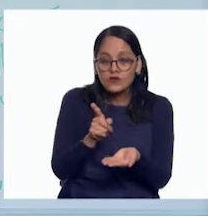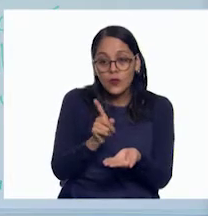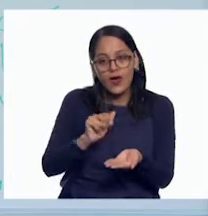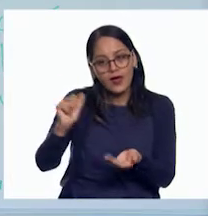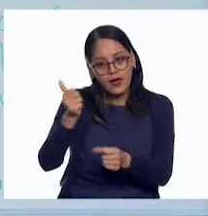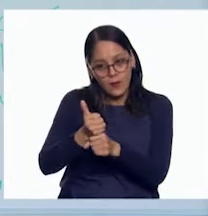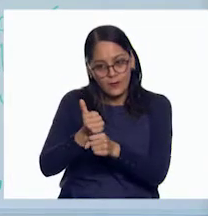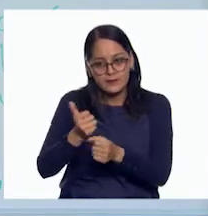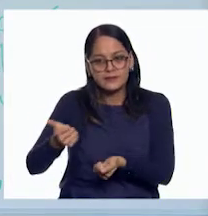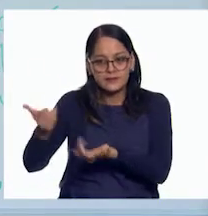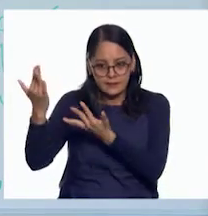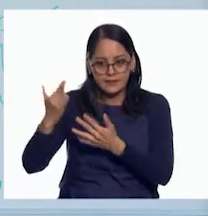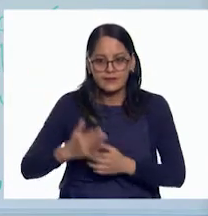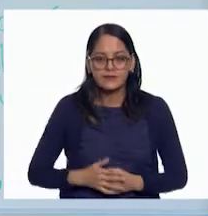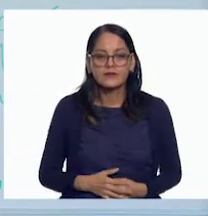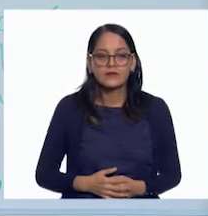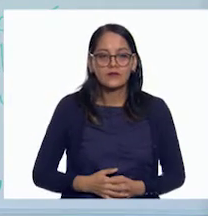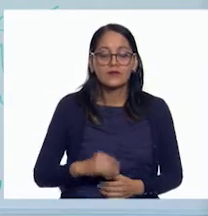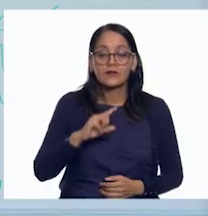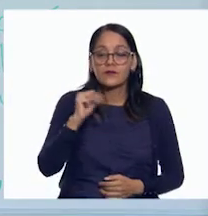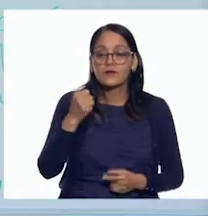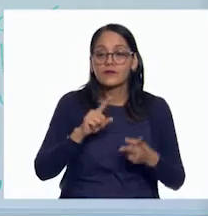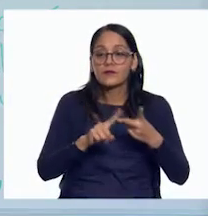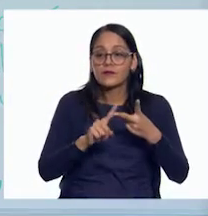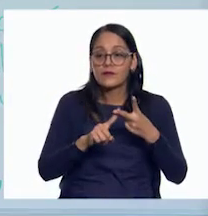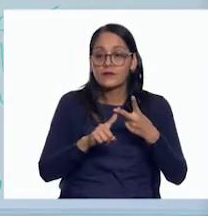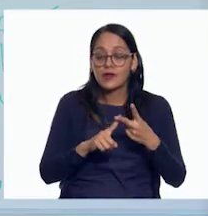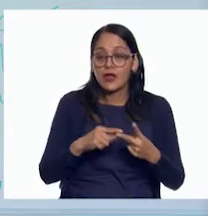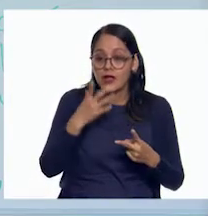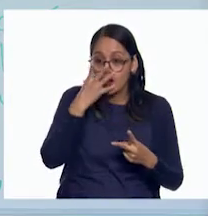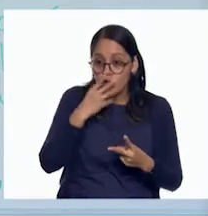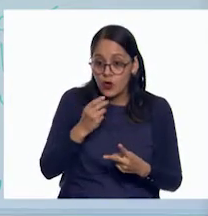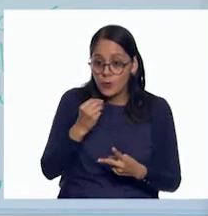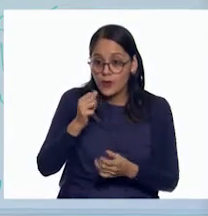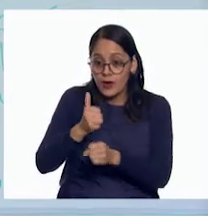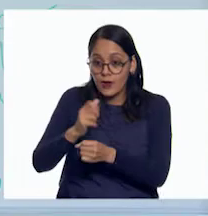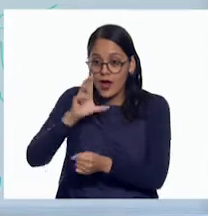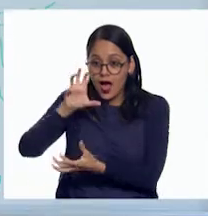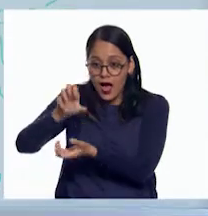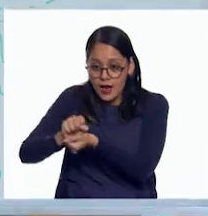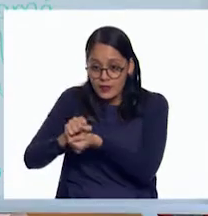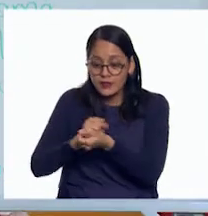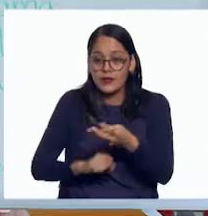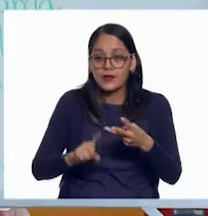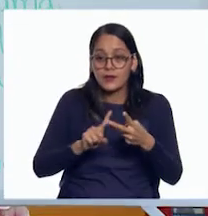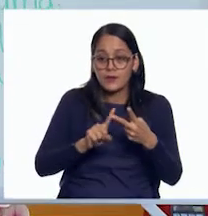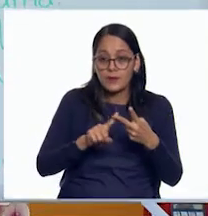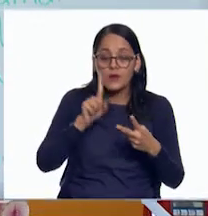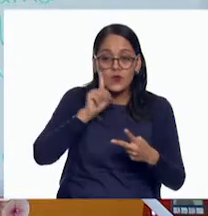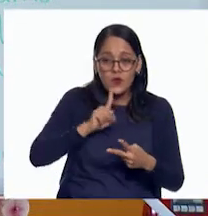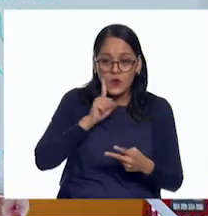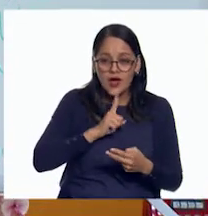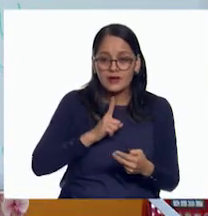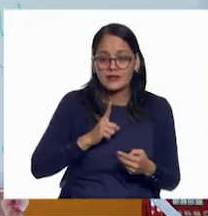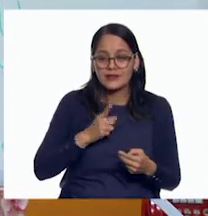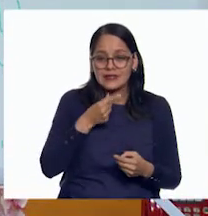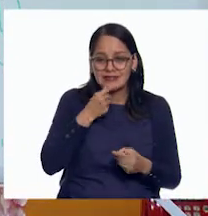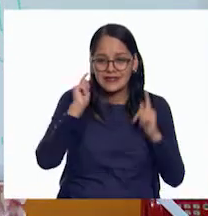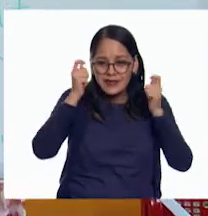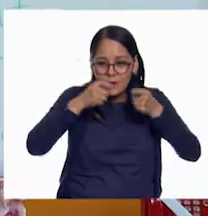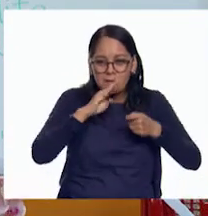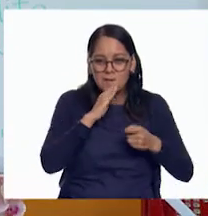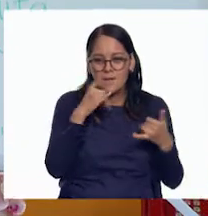Y luego, el número 2, ¿cuál sería? El lobo se come a la abuelita, Caperucita desobedece a su mamá, Leñador rescata a la